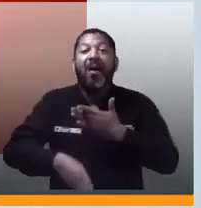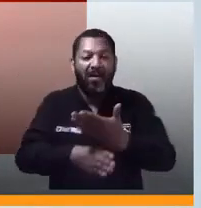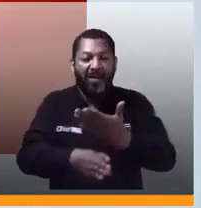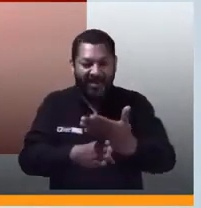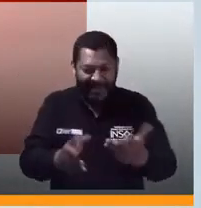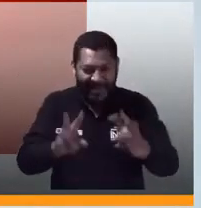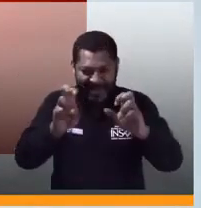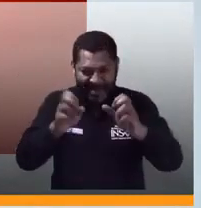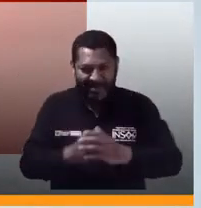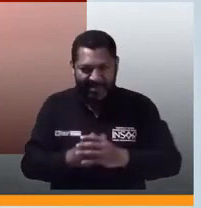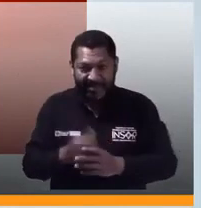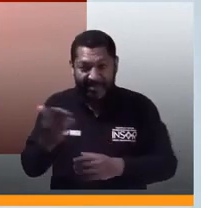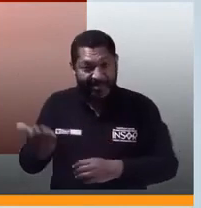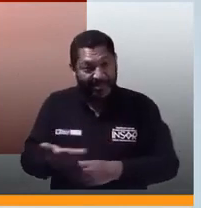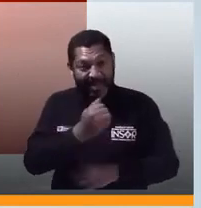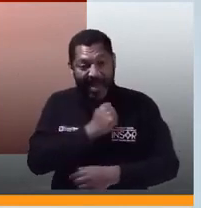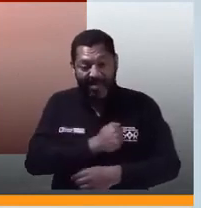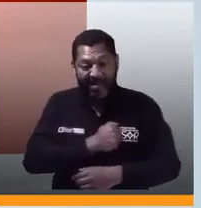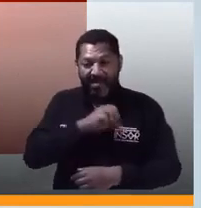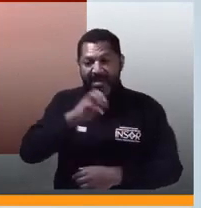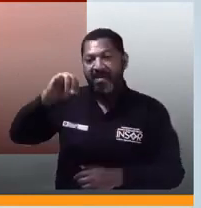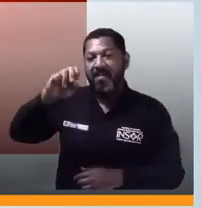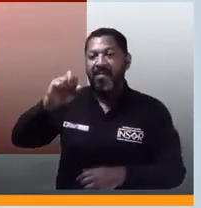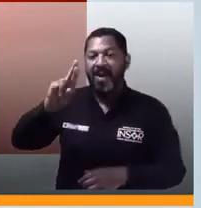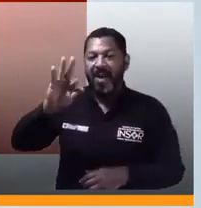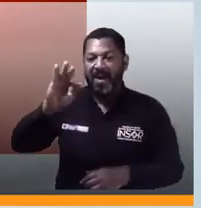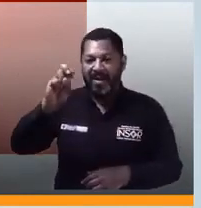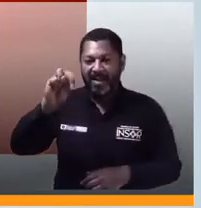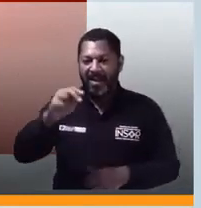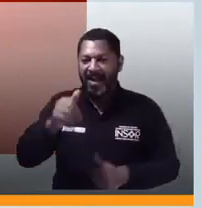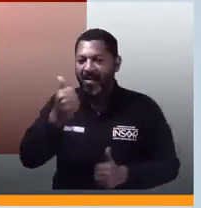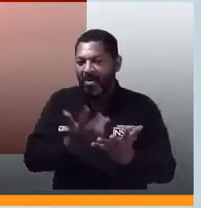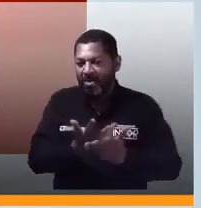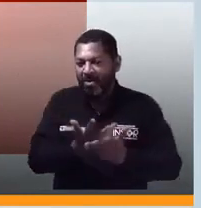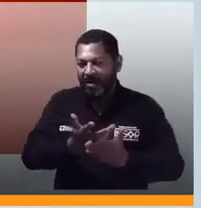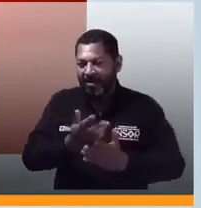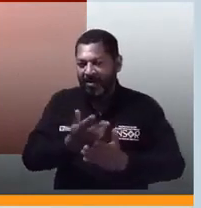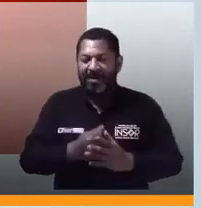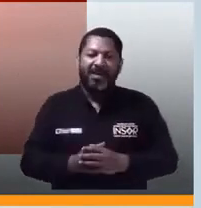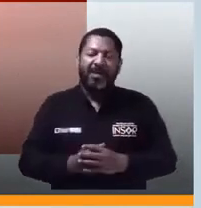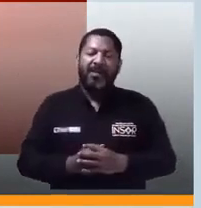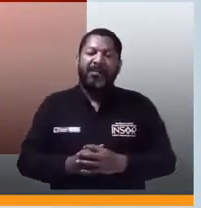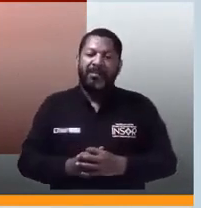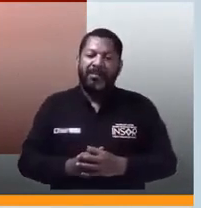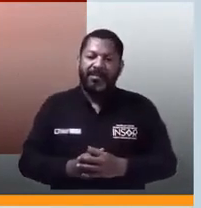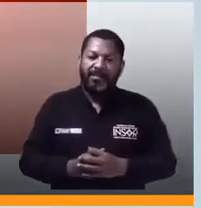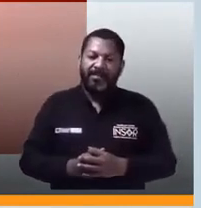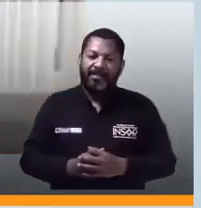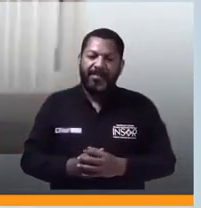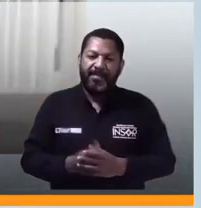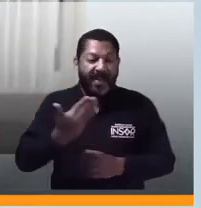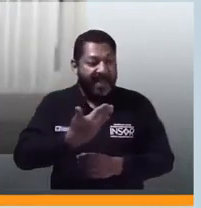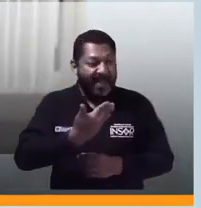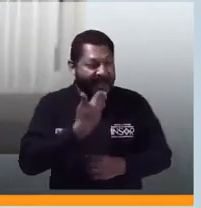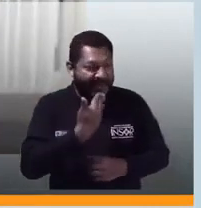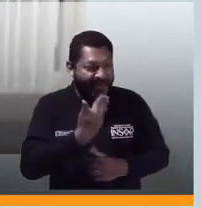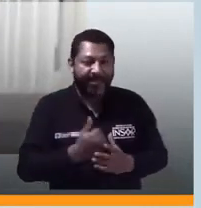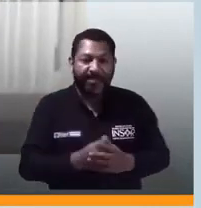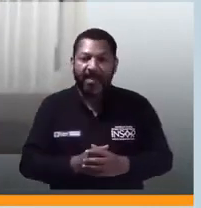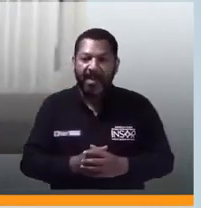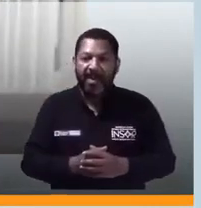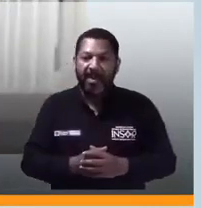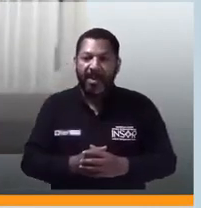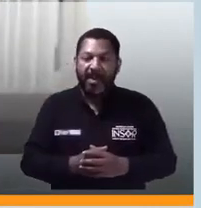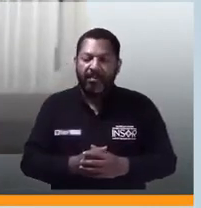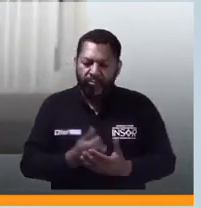panel. Entonces, Martín, cuéntanos esos tips que tienes para los profesores. Bueno, gracias, Julia. Rápidamente y completando un